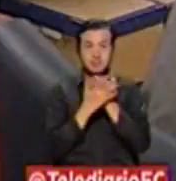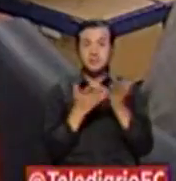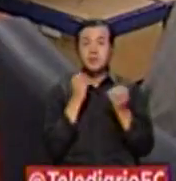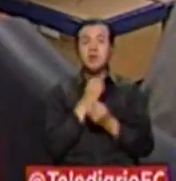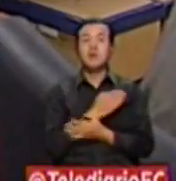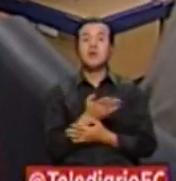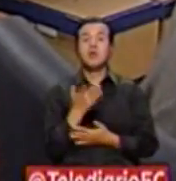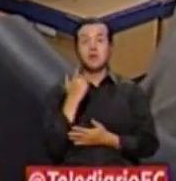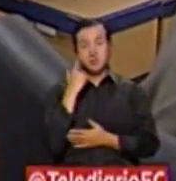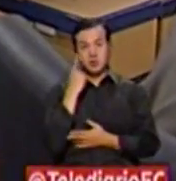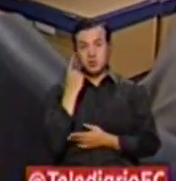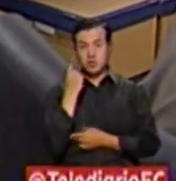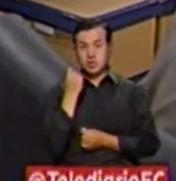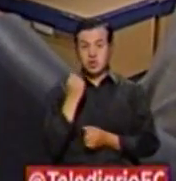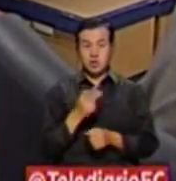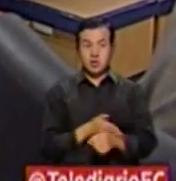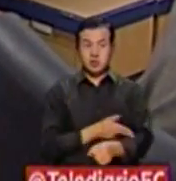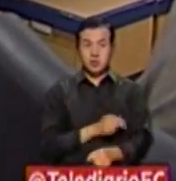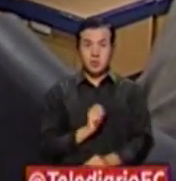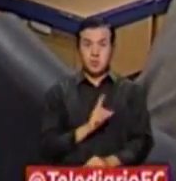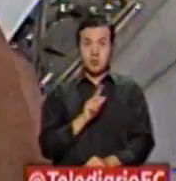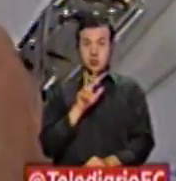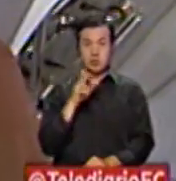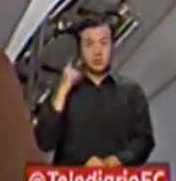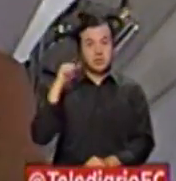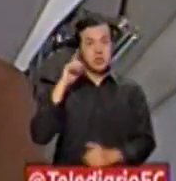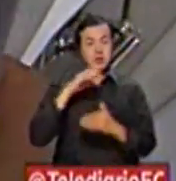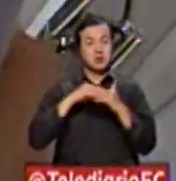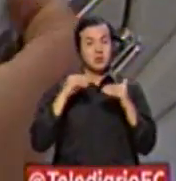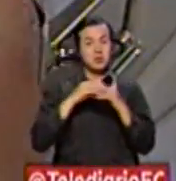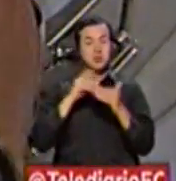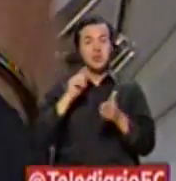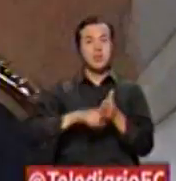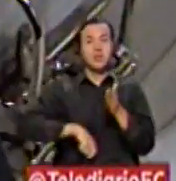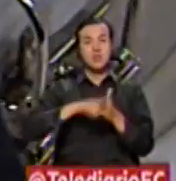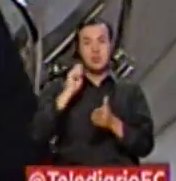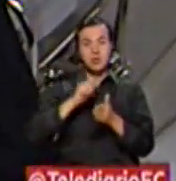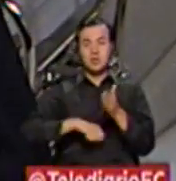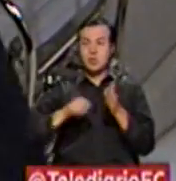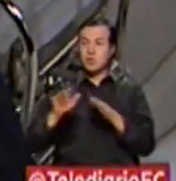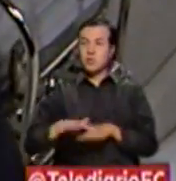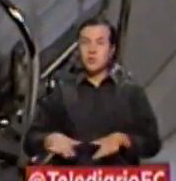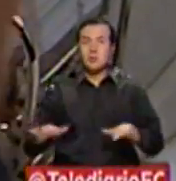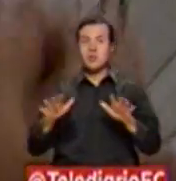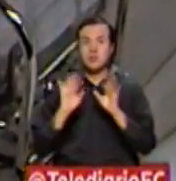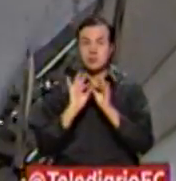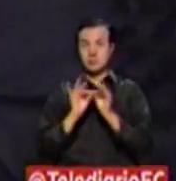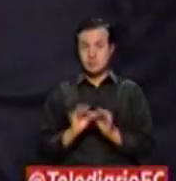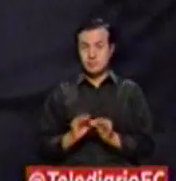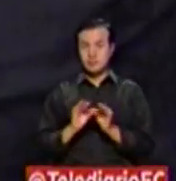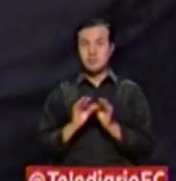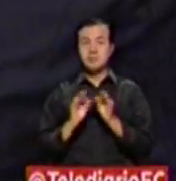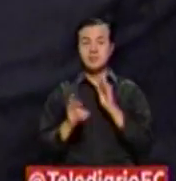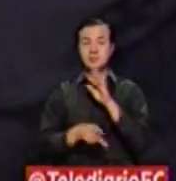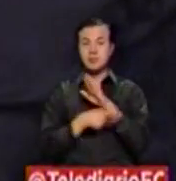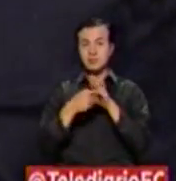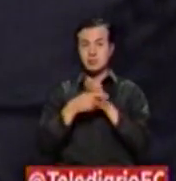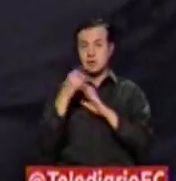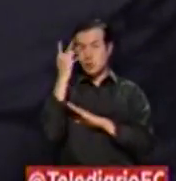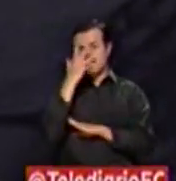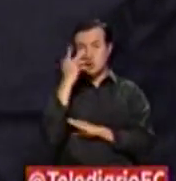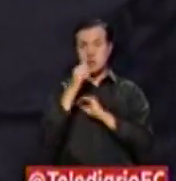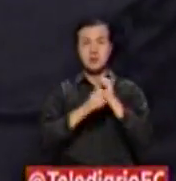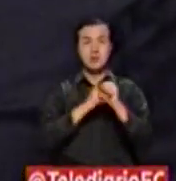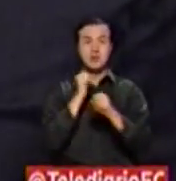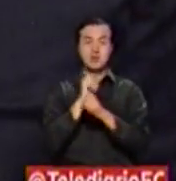se estableció un presunto sobreprecio en más de 3 millones de dólares en la contratación de una obra para la repotenciación de la refinería de Esmeraldas en